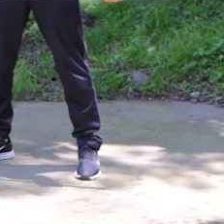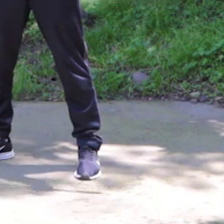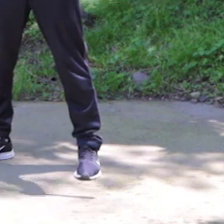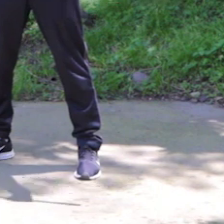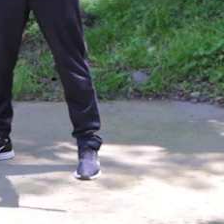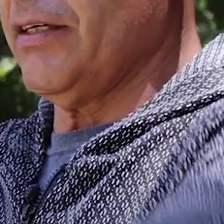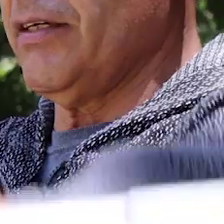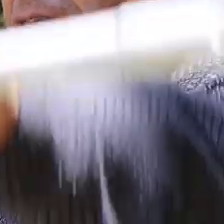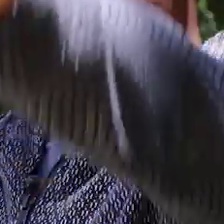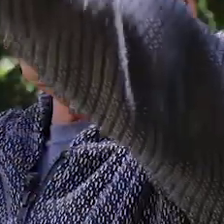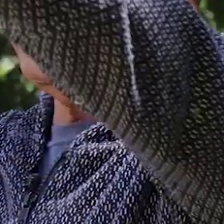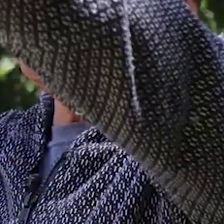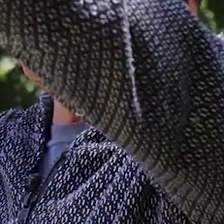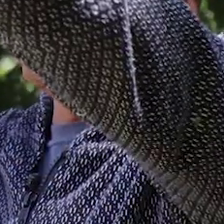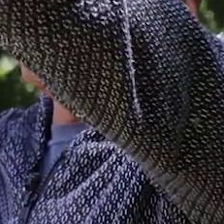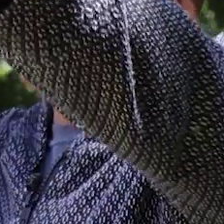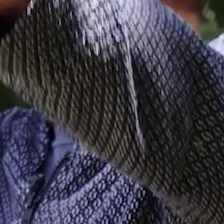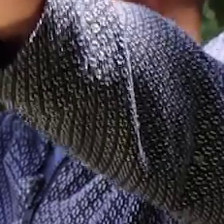la toalla